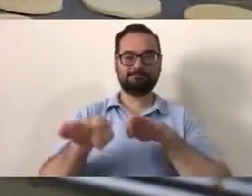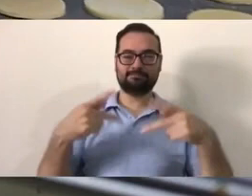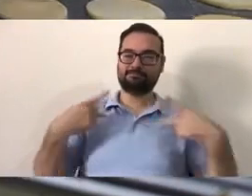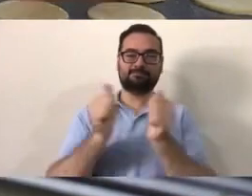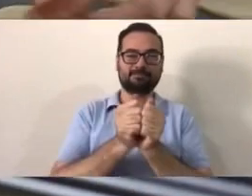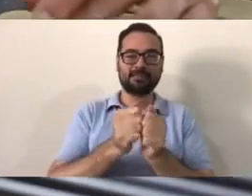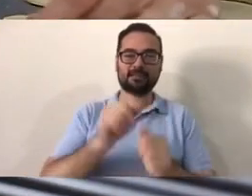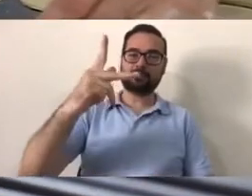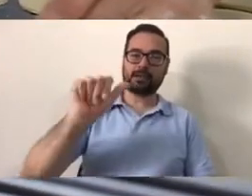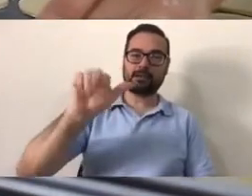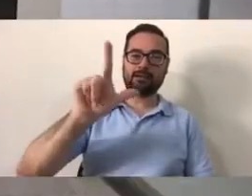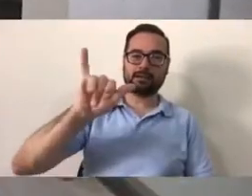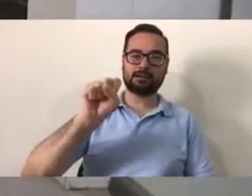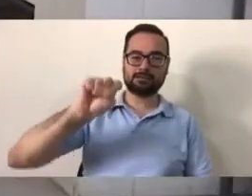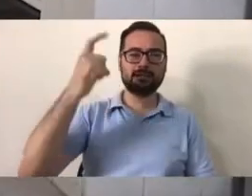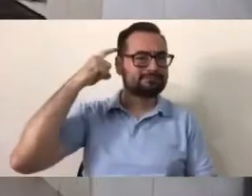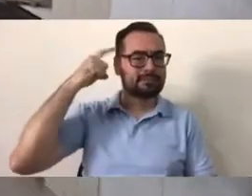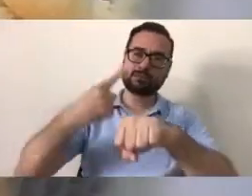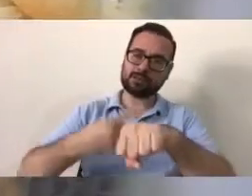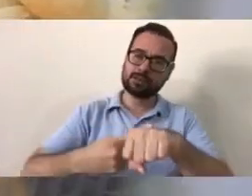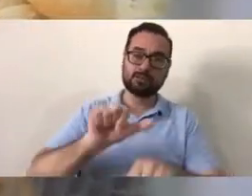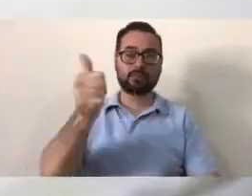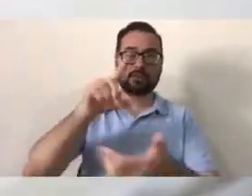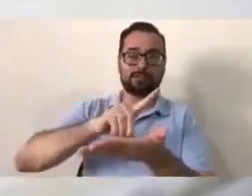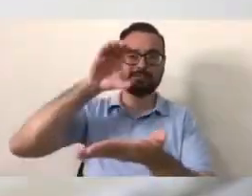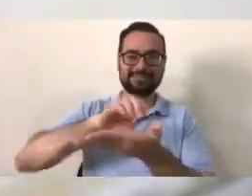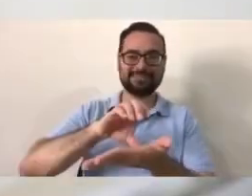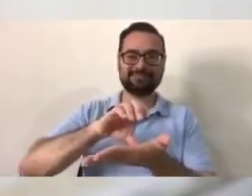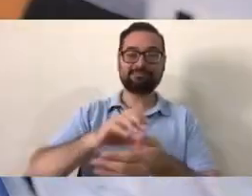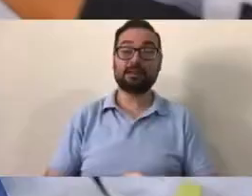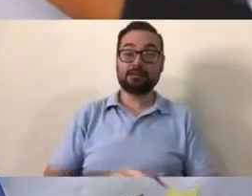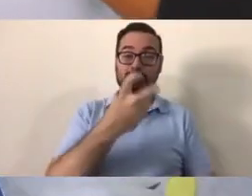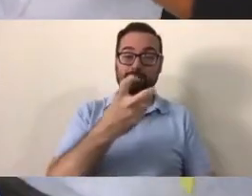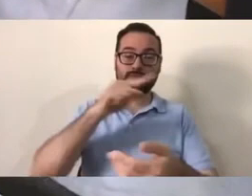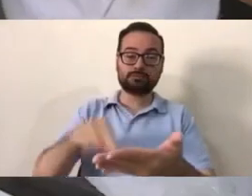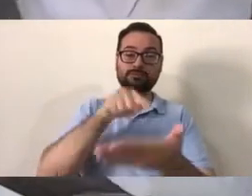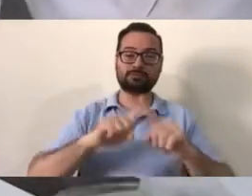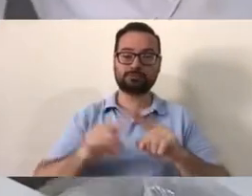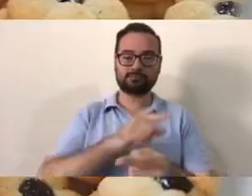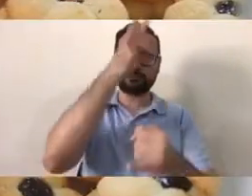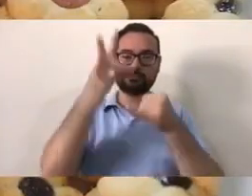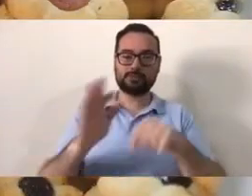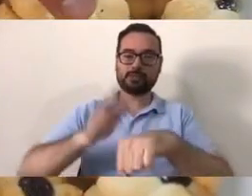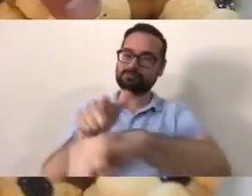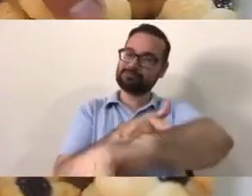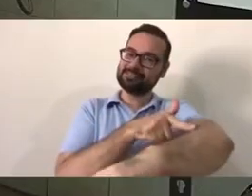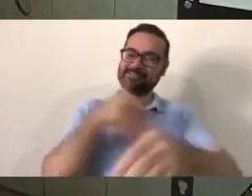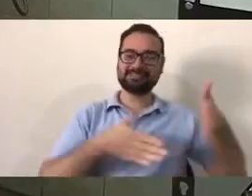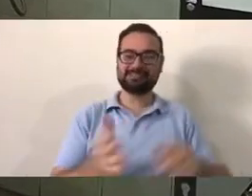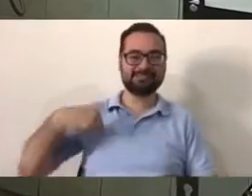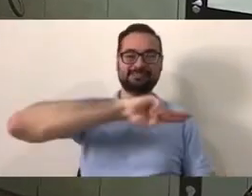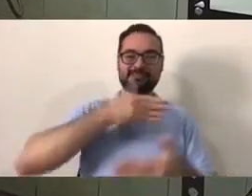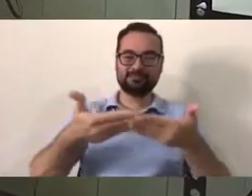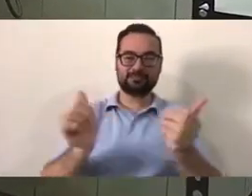y otras discapacidades. Este espacio es el último eslabón de un largo camino recorrido por nuestros ahora panaderos, quienes a través de un trabajo